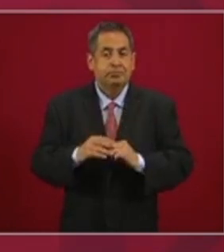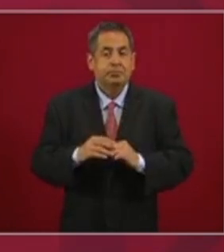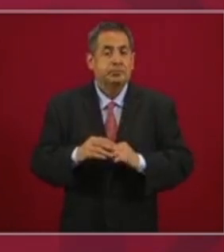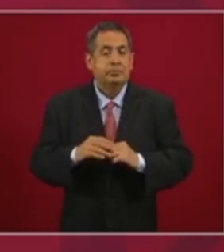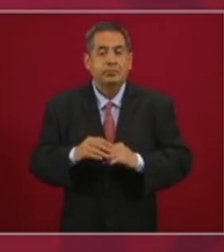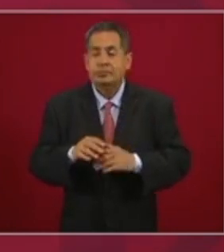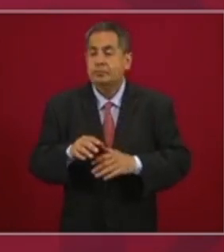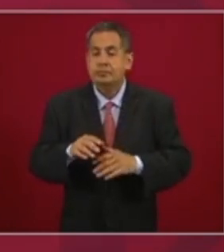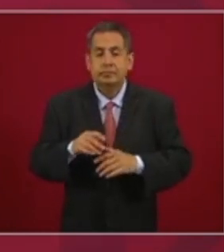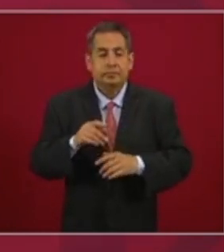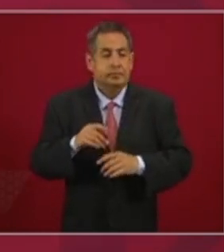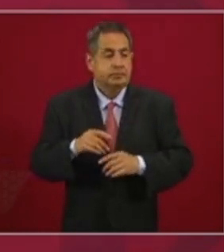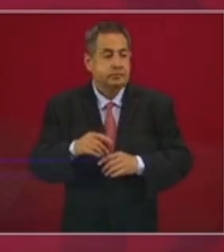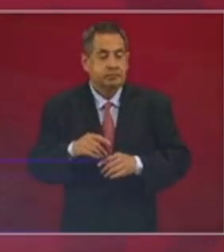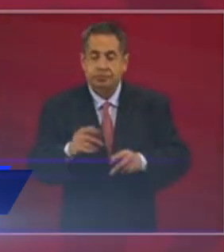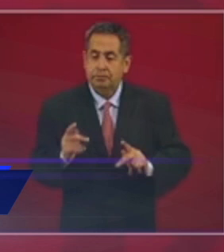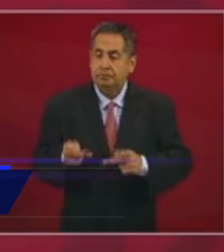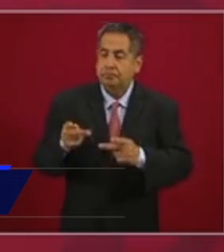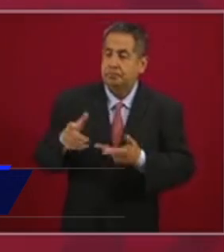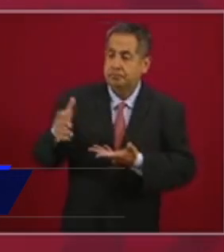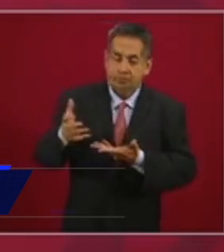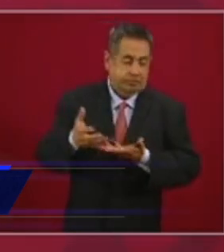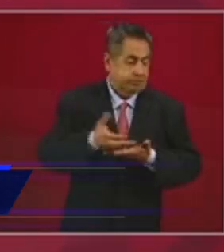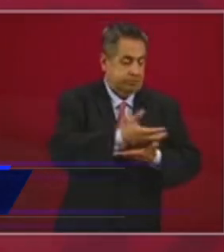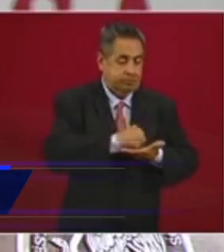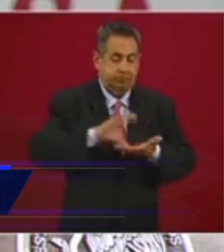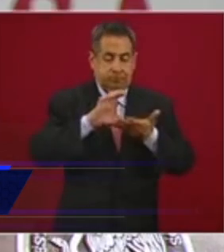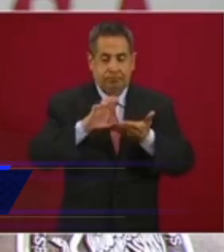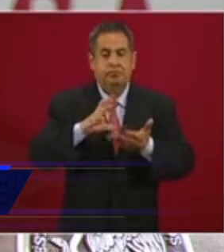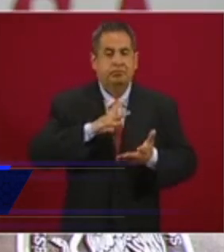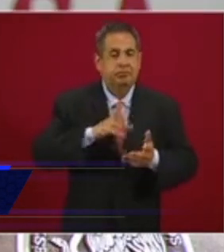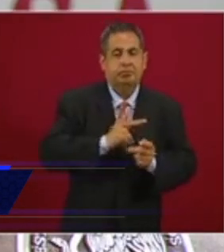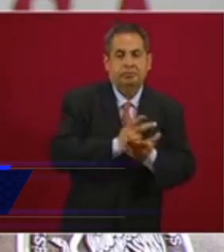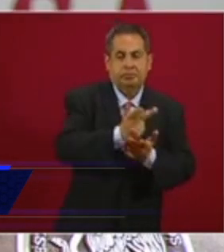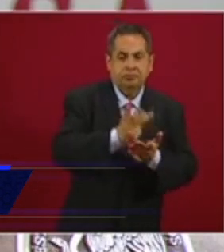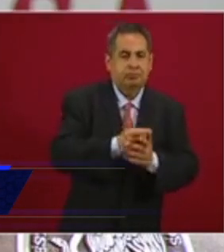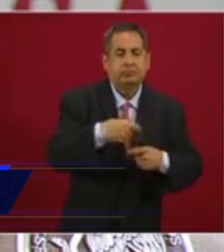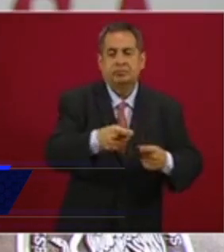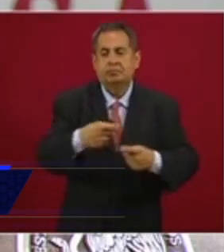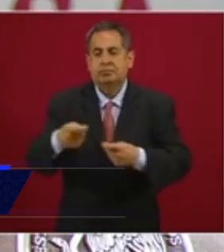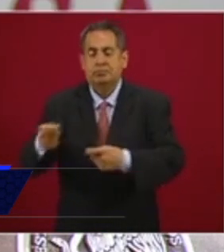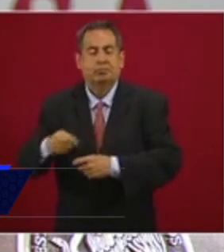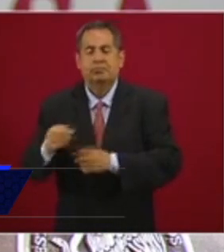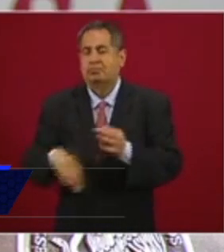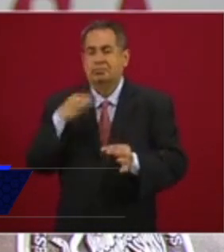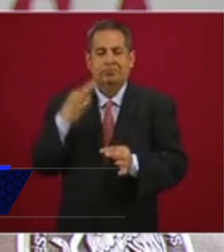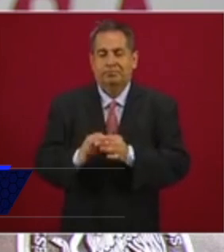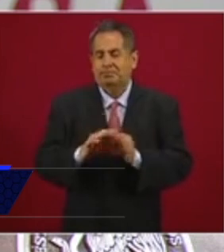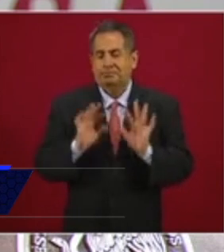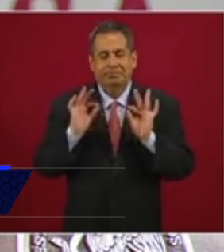obtener para pagar los premios. Ya eso está